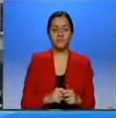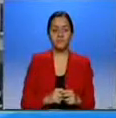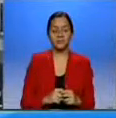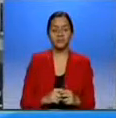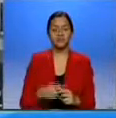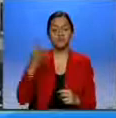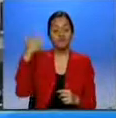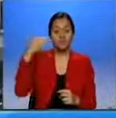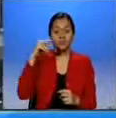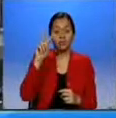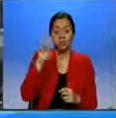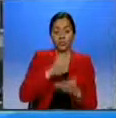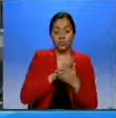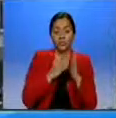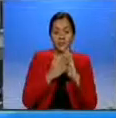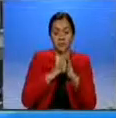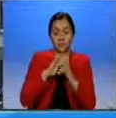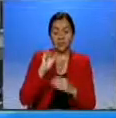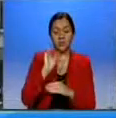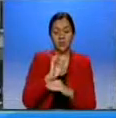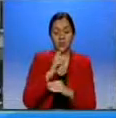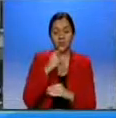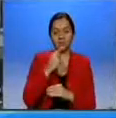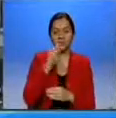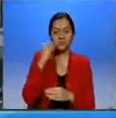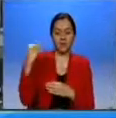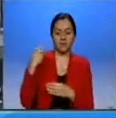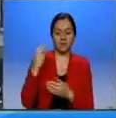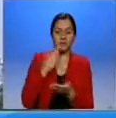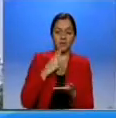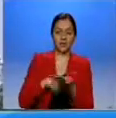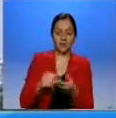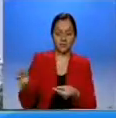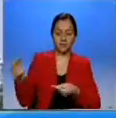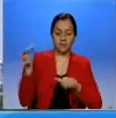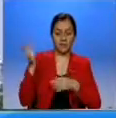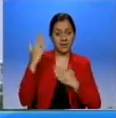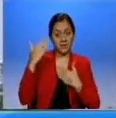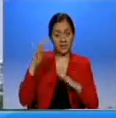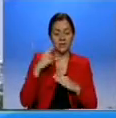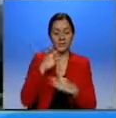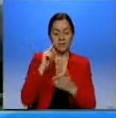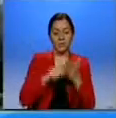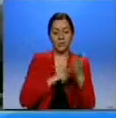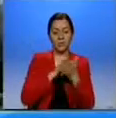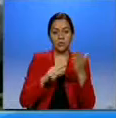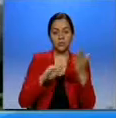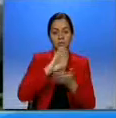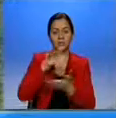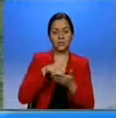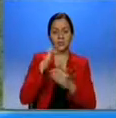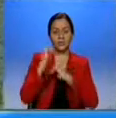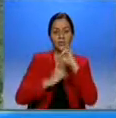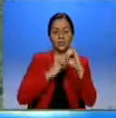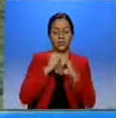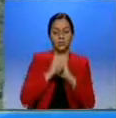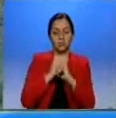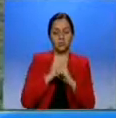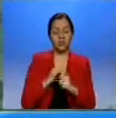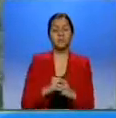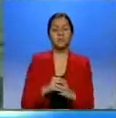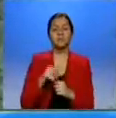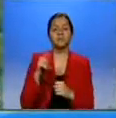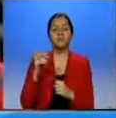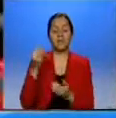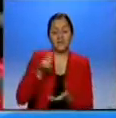el pasado dos de noviembre el estado ecuatoriano fue notificado por el comité de anulación del centro internacional de arreglo de diferencias relativas